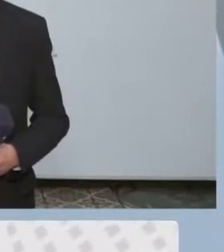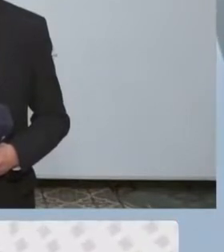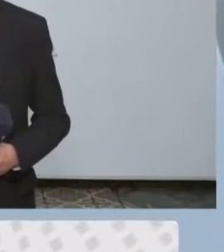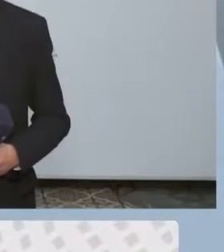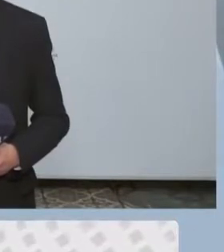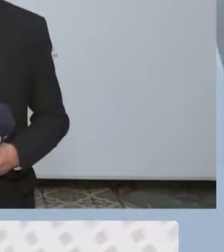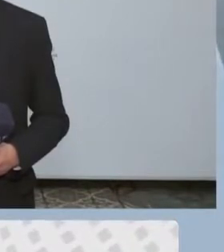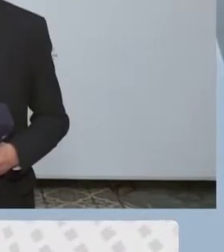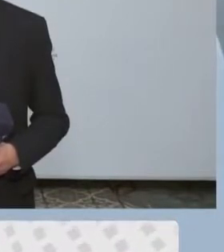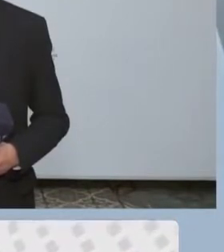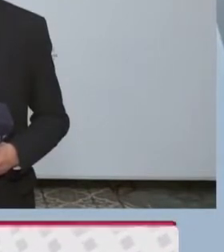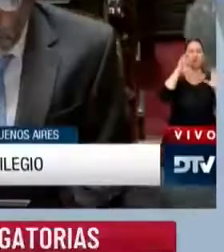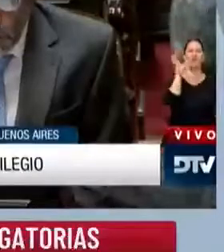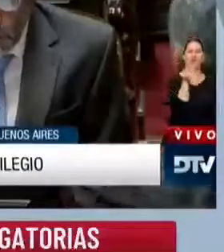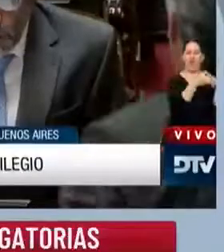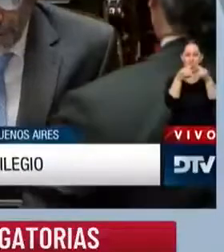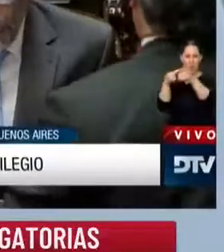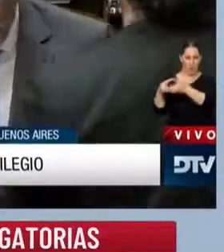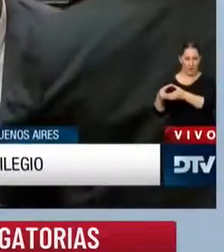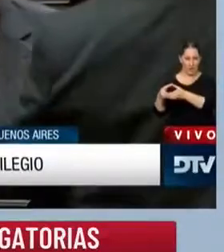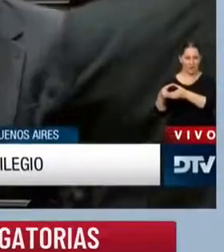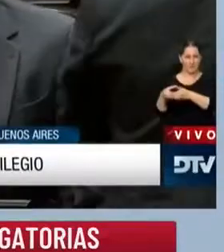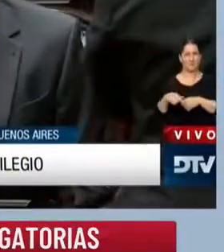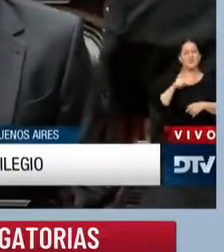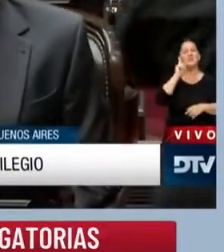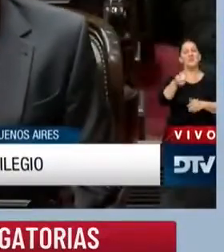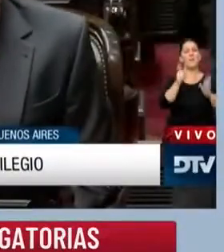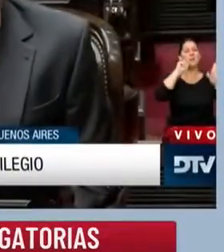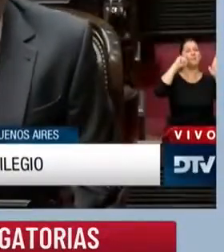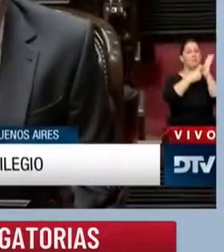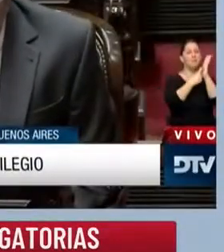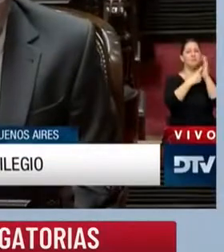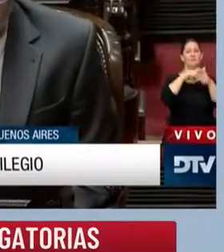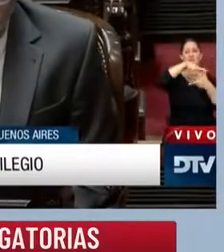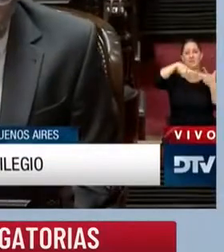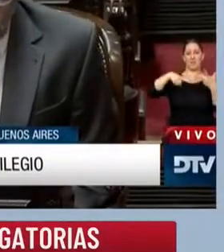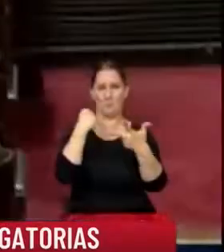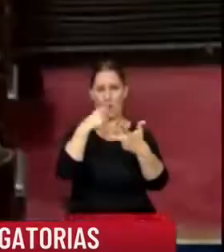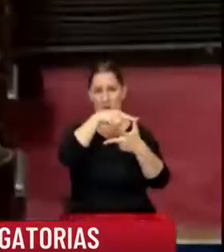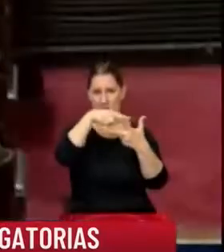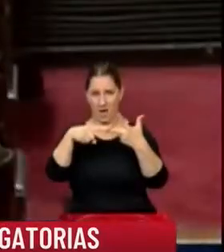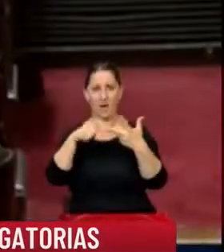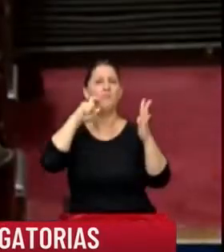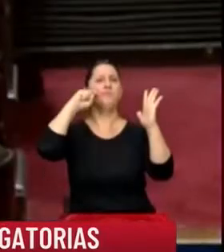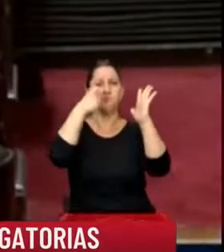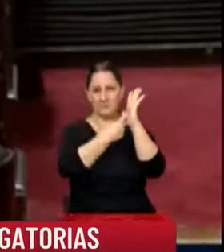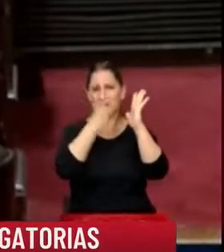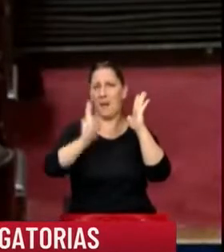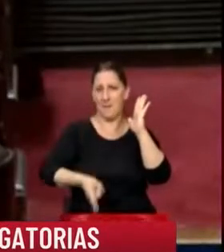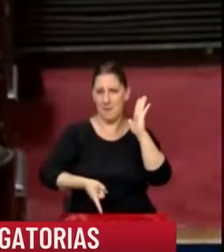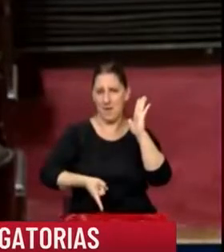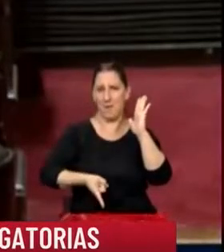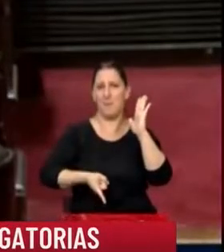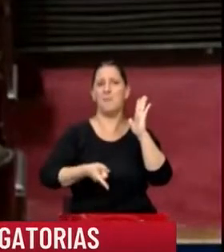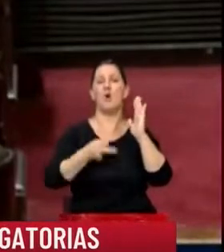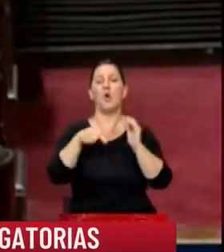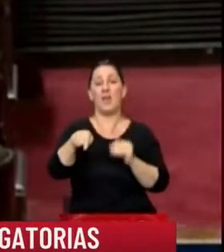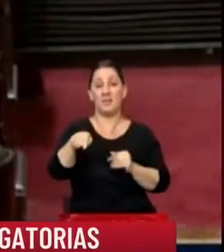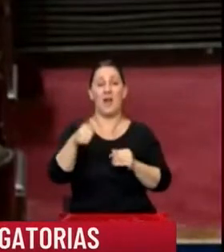del Congreso porque lo vamos a seguir de cerca a ver quién está hablando está hablando Thalía de ahora en este momento pero a ver lo que dijo